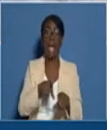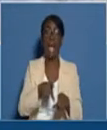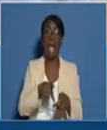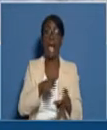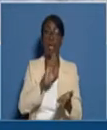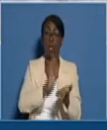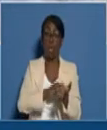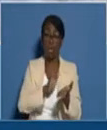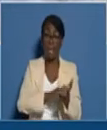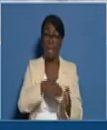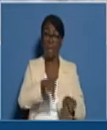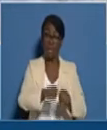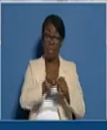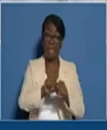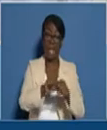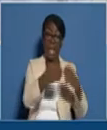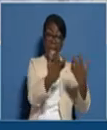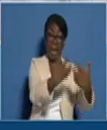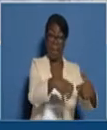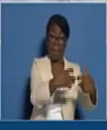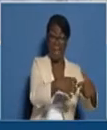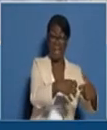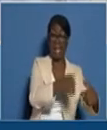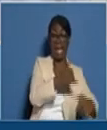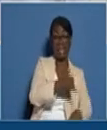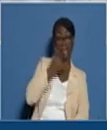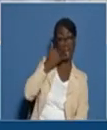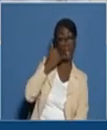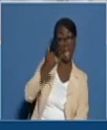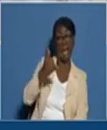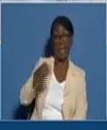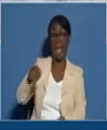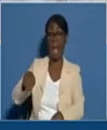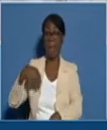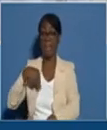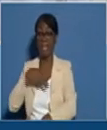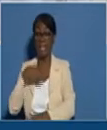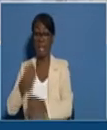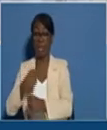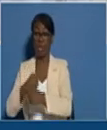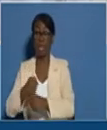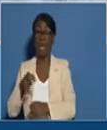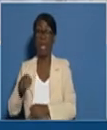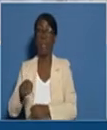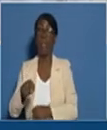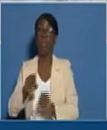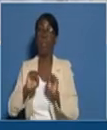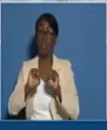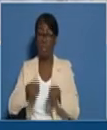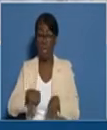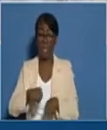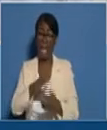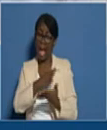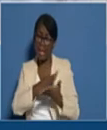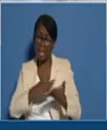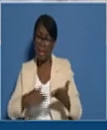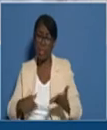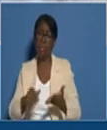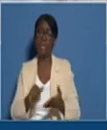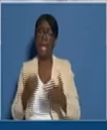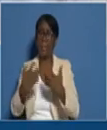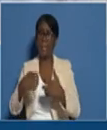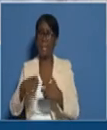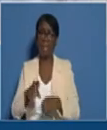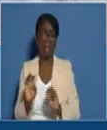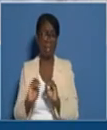suspendidos es que las empresas notifiquen al Mitradel y de esta forma le pueda llegar el vale digital. Pero hay algunas empresas que no